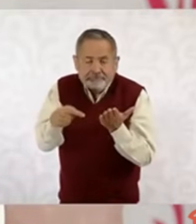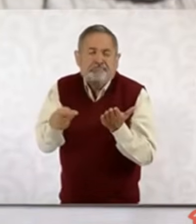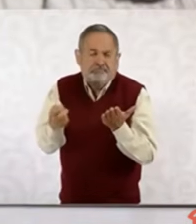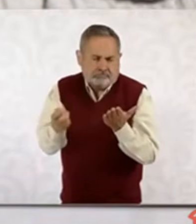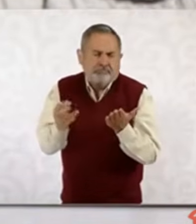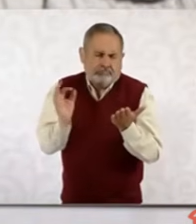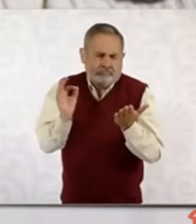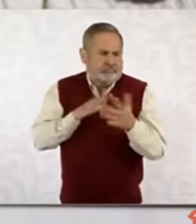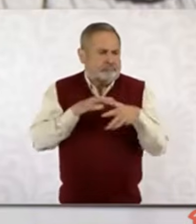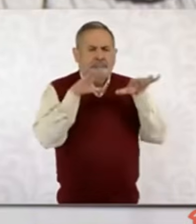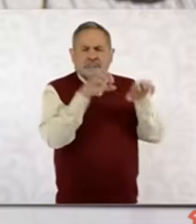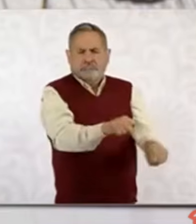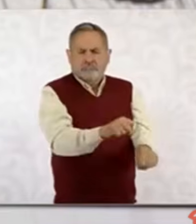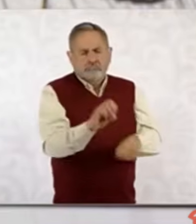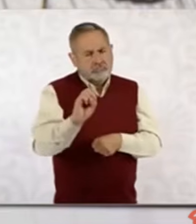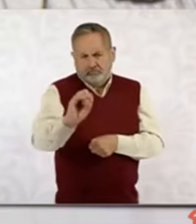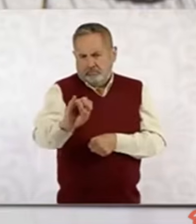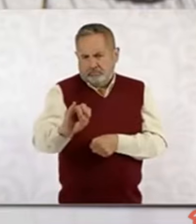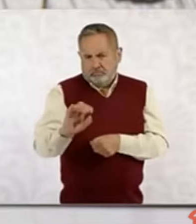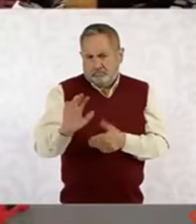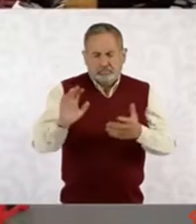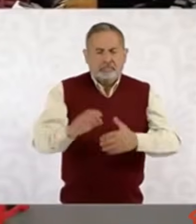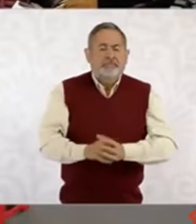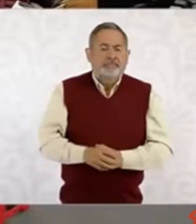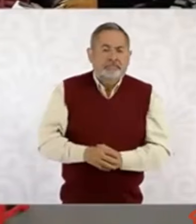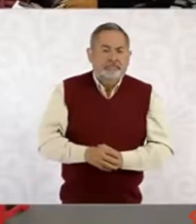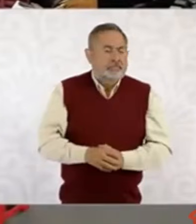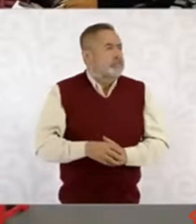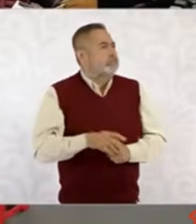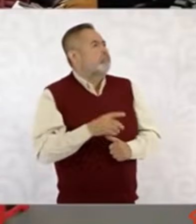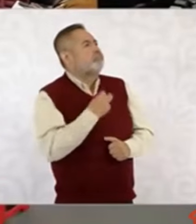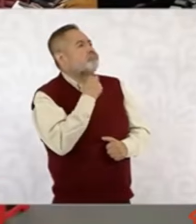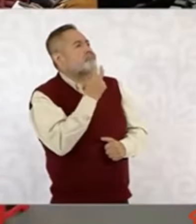De acuerdo a las evidencias. En este sentido,